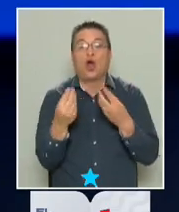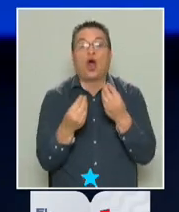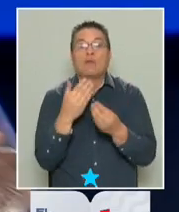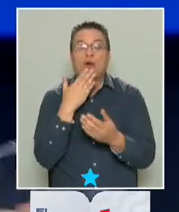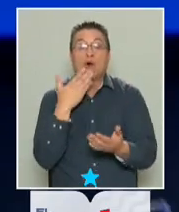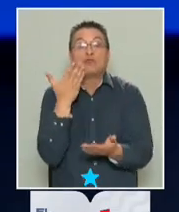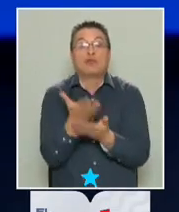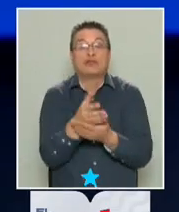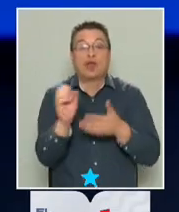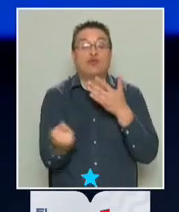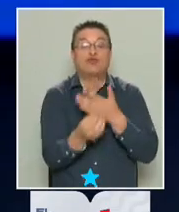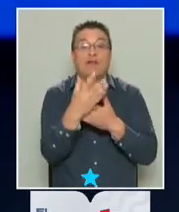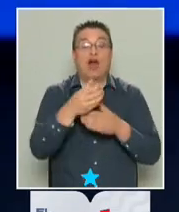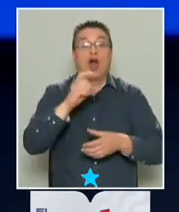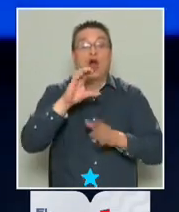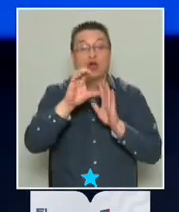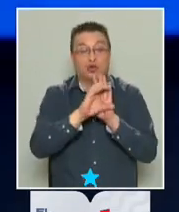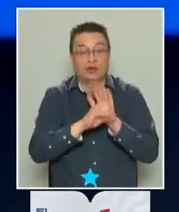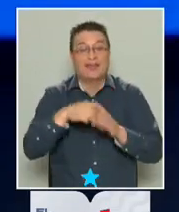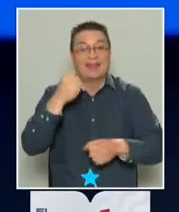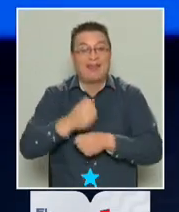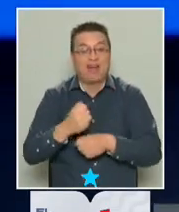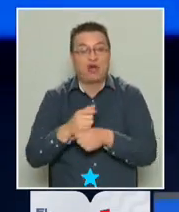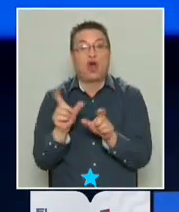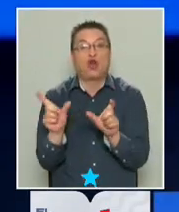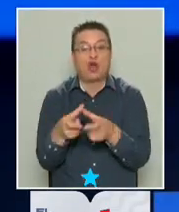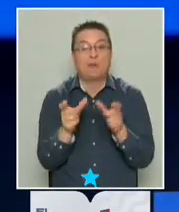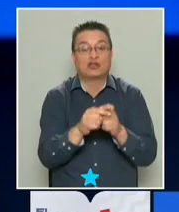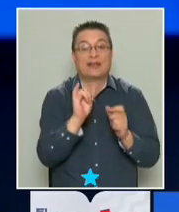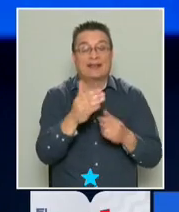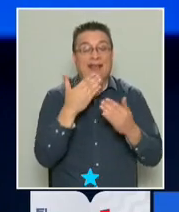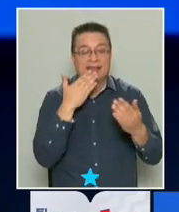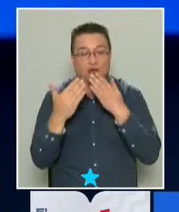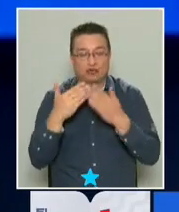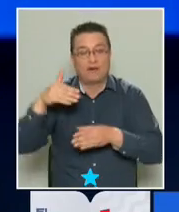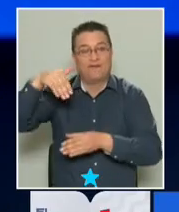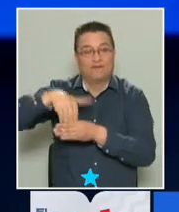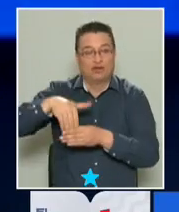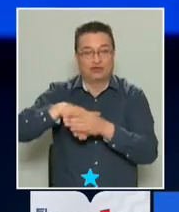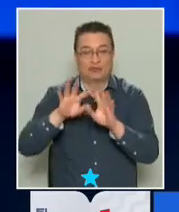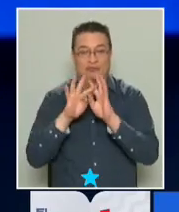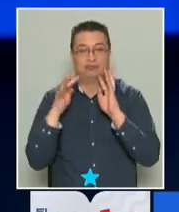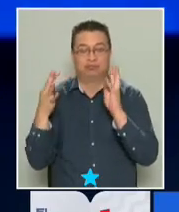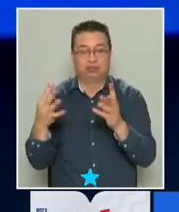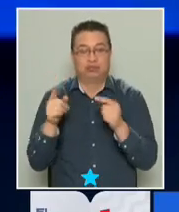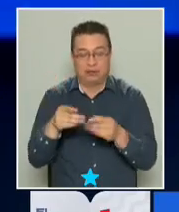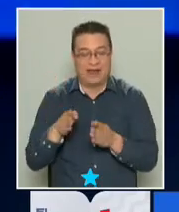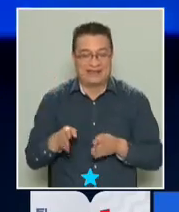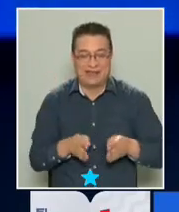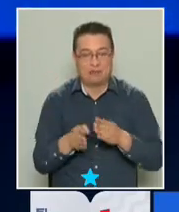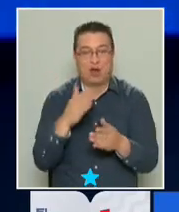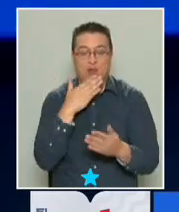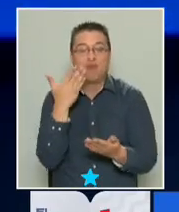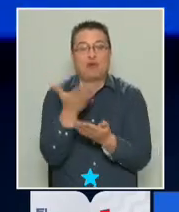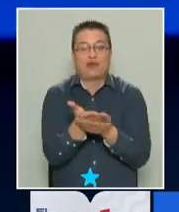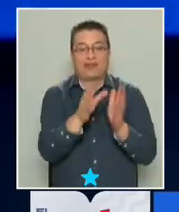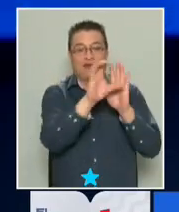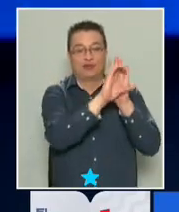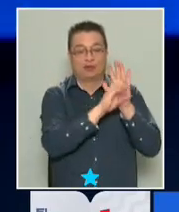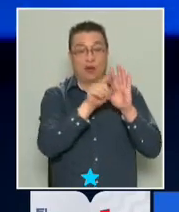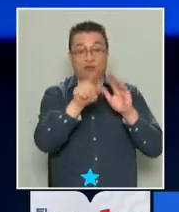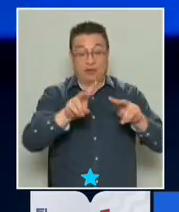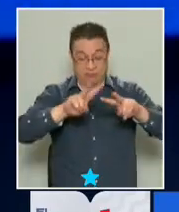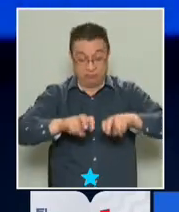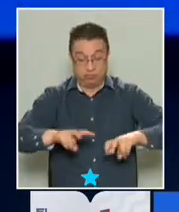propuesta nueva constitución trabajo de las comisiones y las discusiones y votaciones del pleno ahí el camino para la propuesta constitucional que pueden